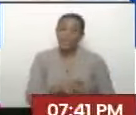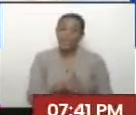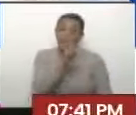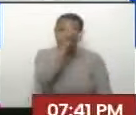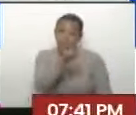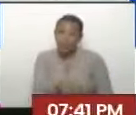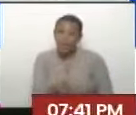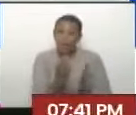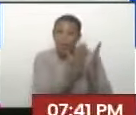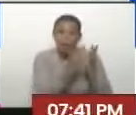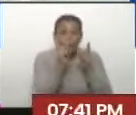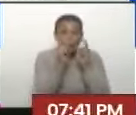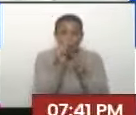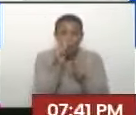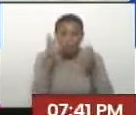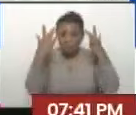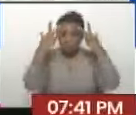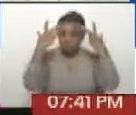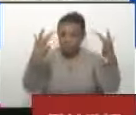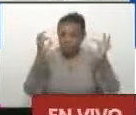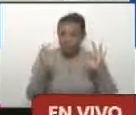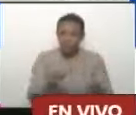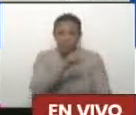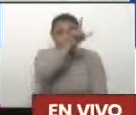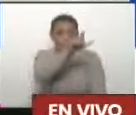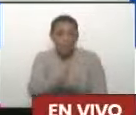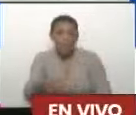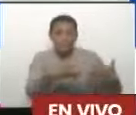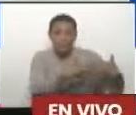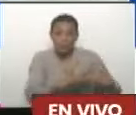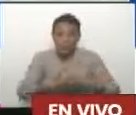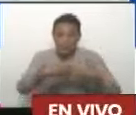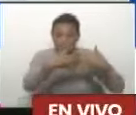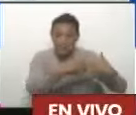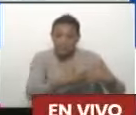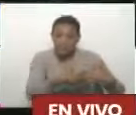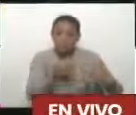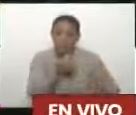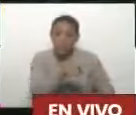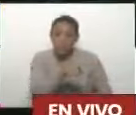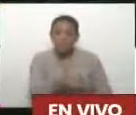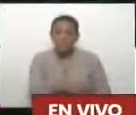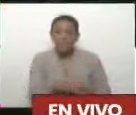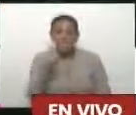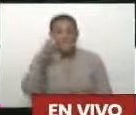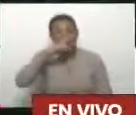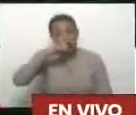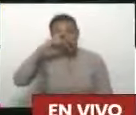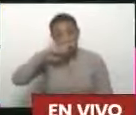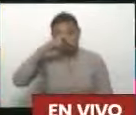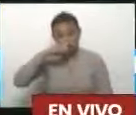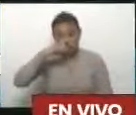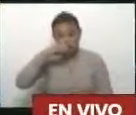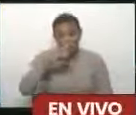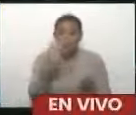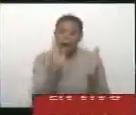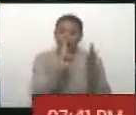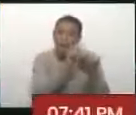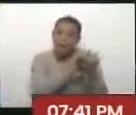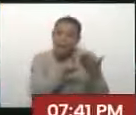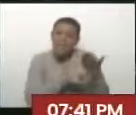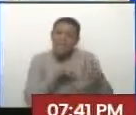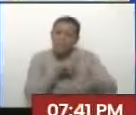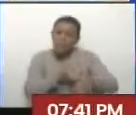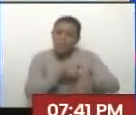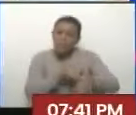del académico de Harvard Lucas ker él es ciudadano estadounidense y es judío y ha leído ahora hace unos